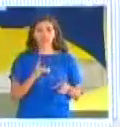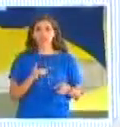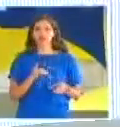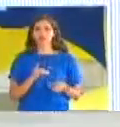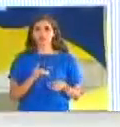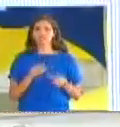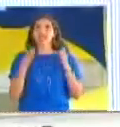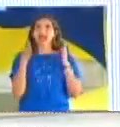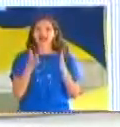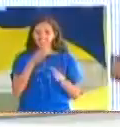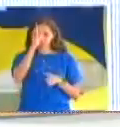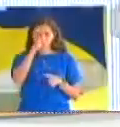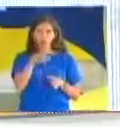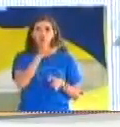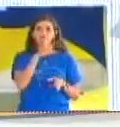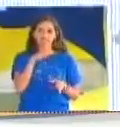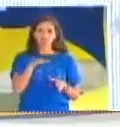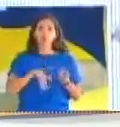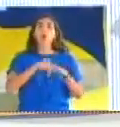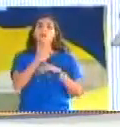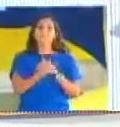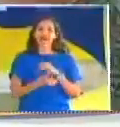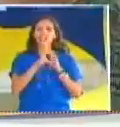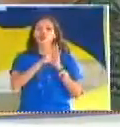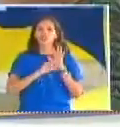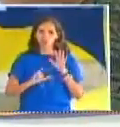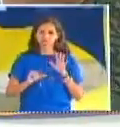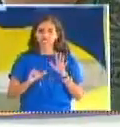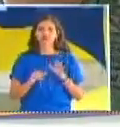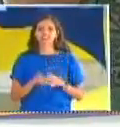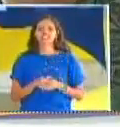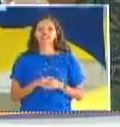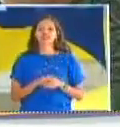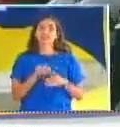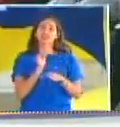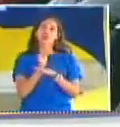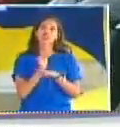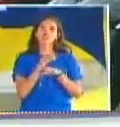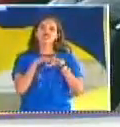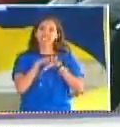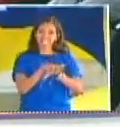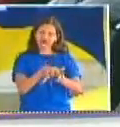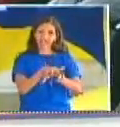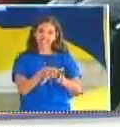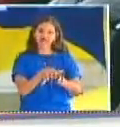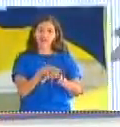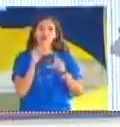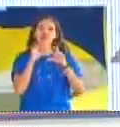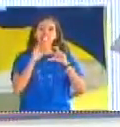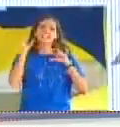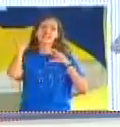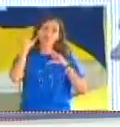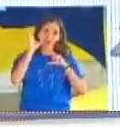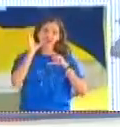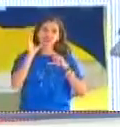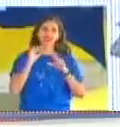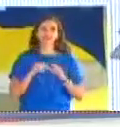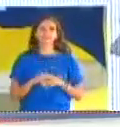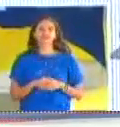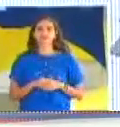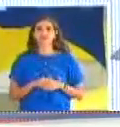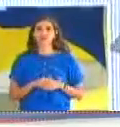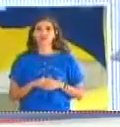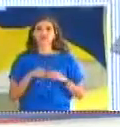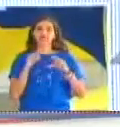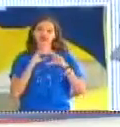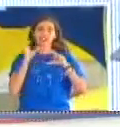discapacidad, así lo bautizo. Plan constituyente de protección integral con el carné de la patria, con